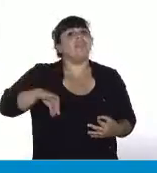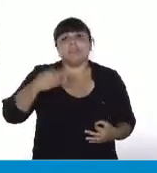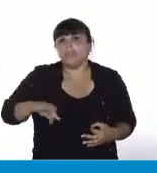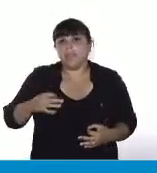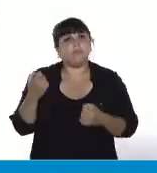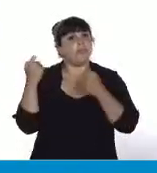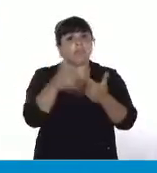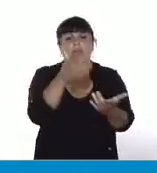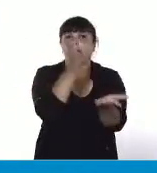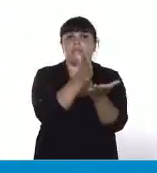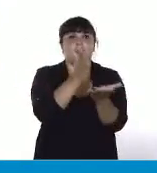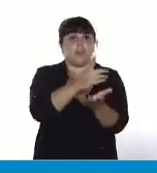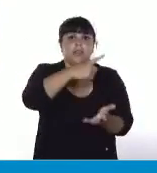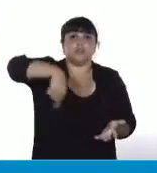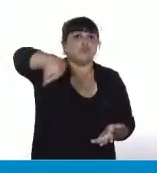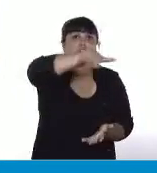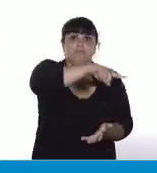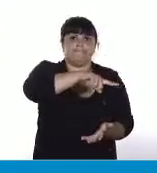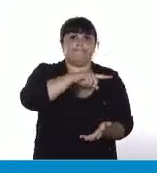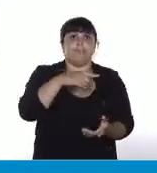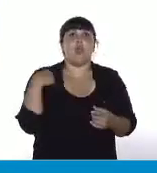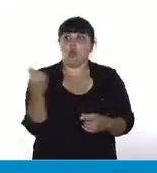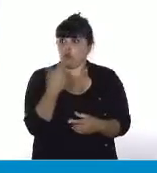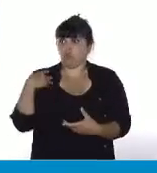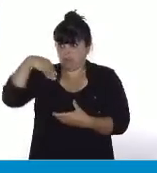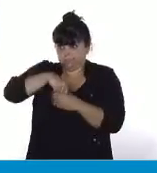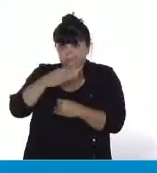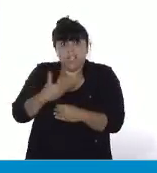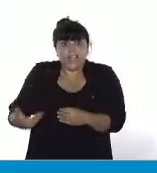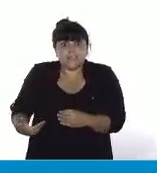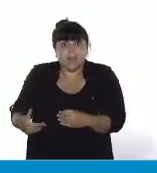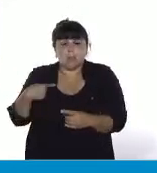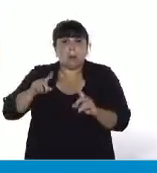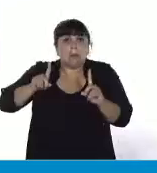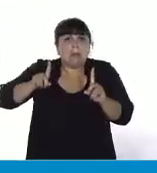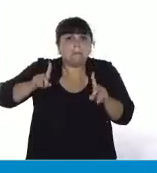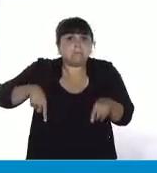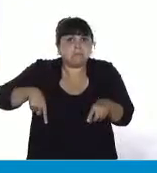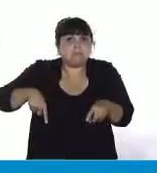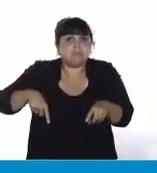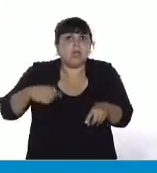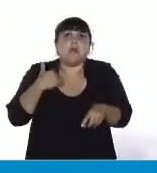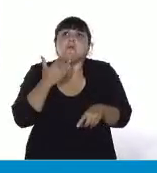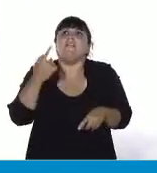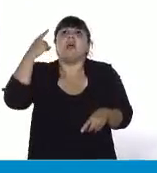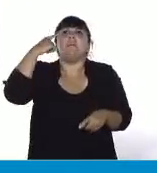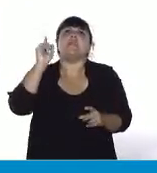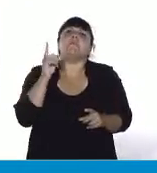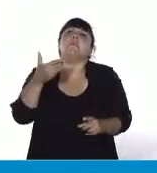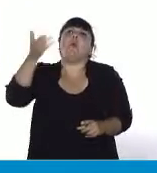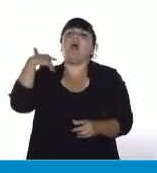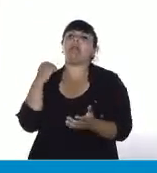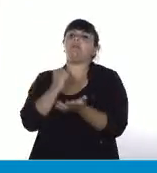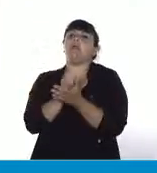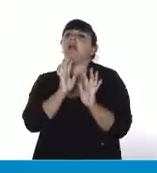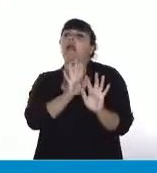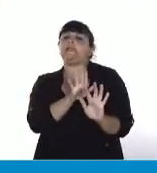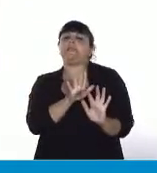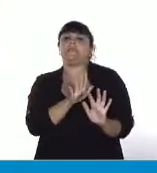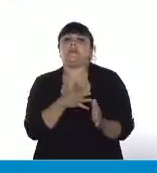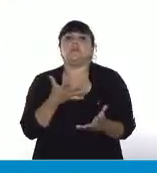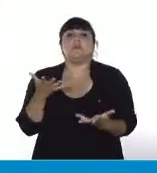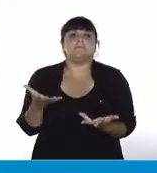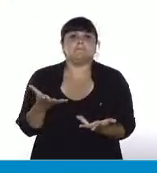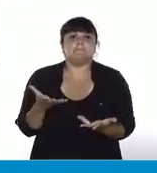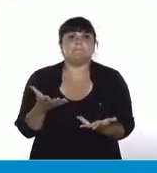derechos, y quienes los integramos muchas veces no sabemos o nos basamos en prejuicios. Y el otro día